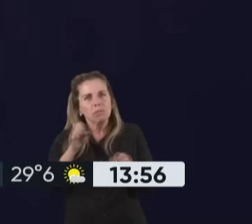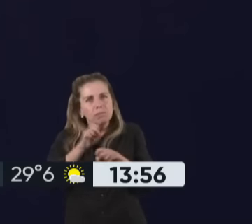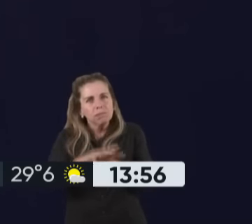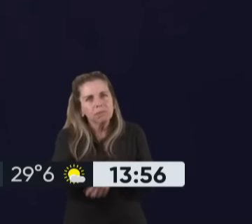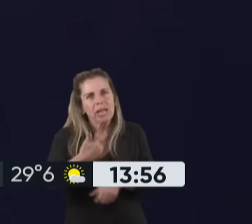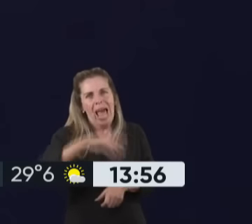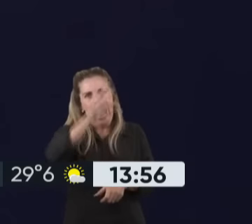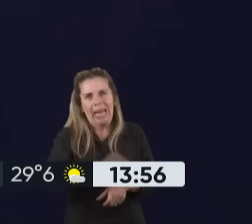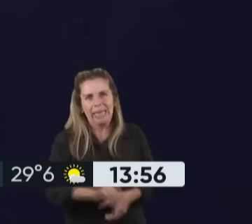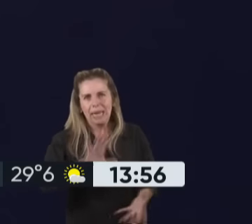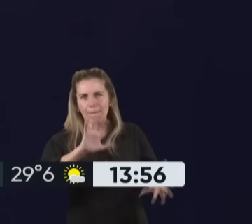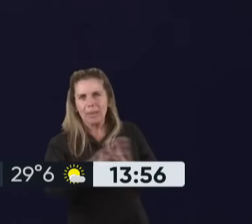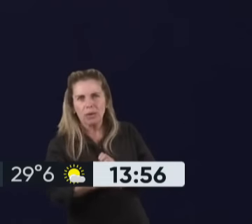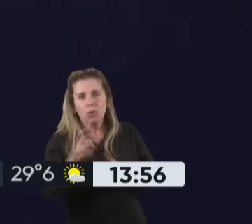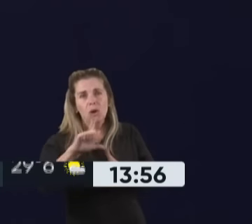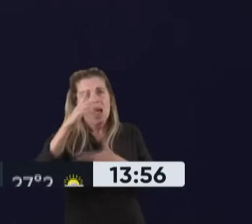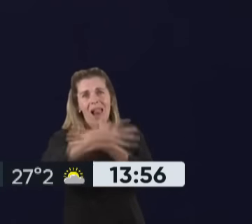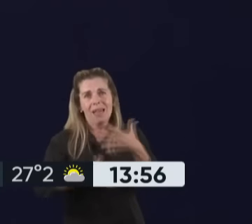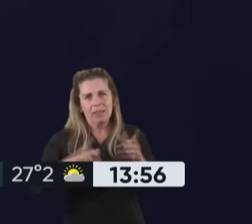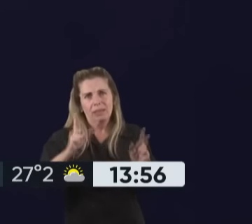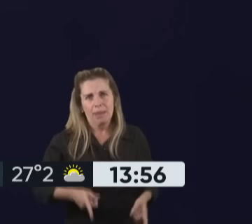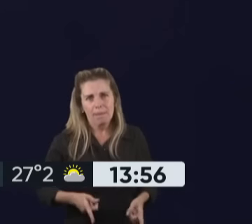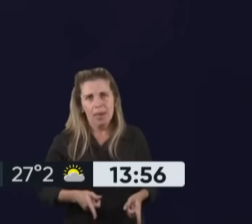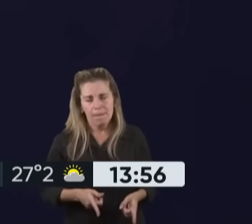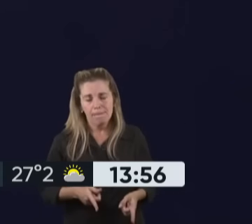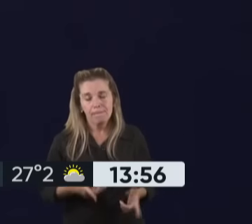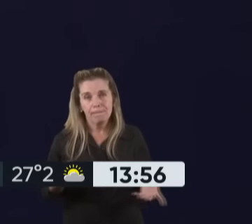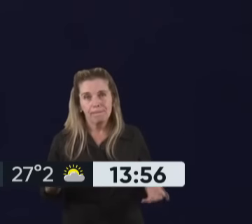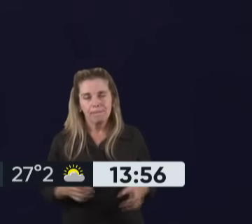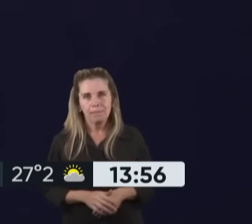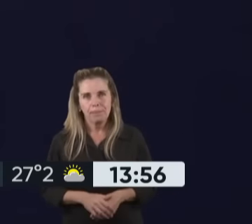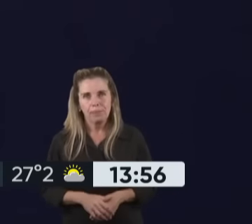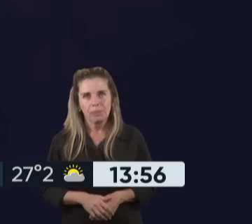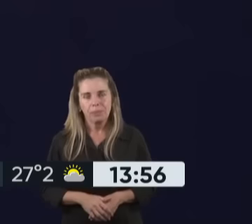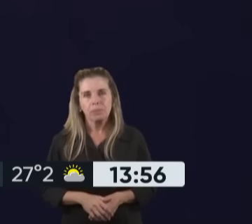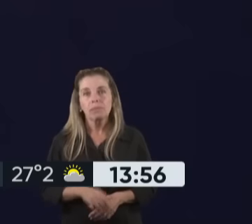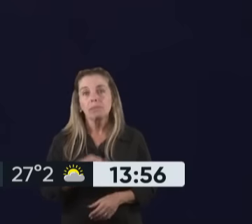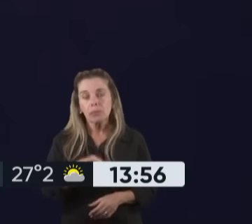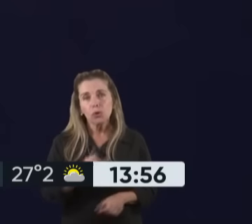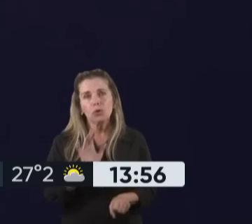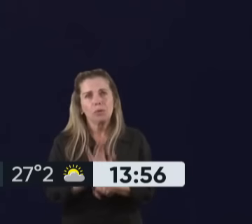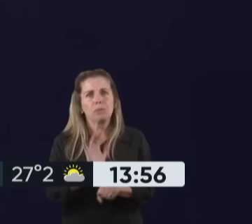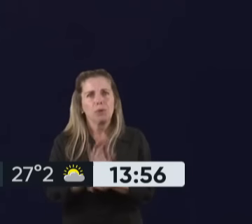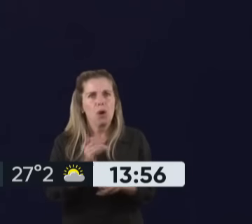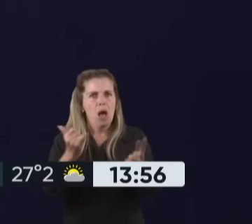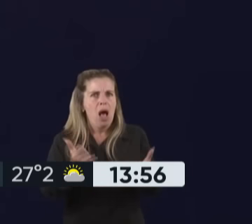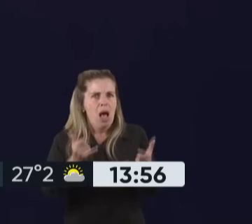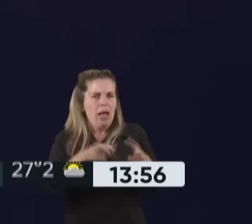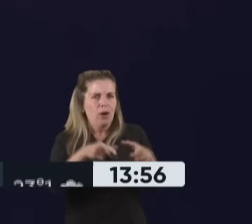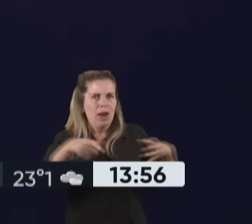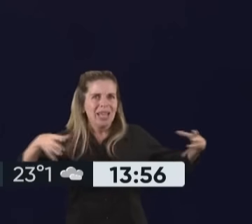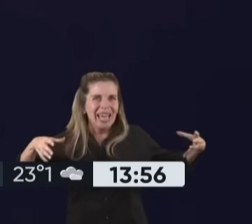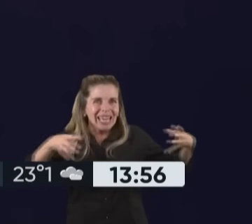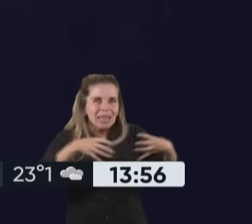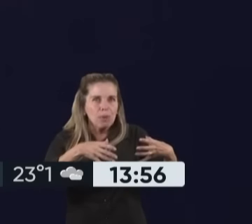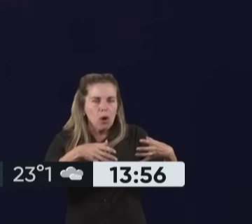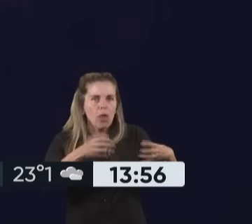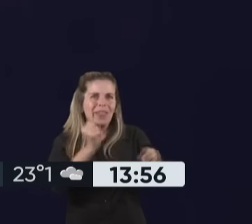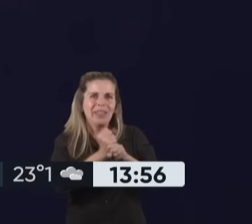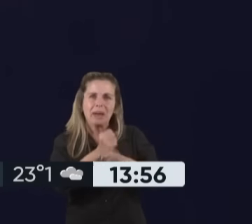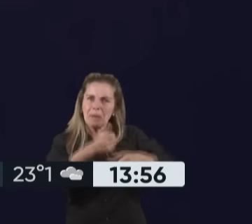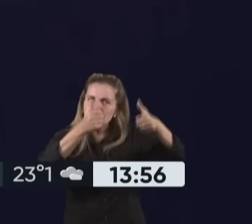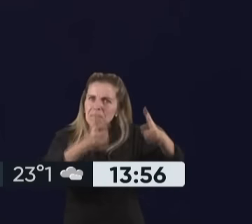Argentina, sino en América Latina, que tiene sucesión de un equipo muy sólido que